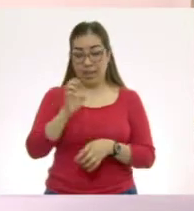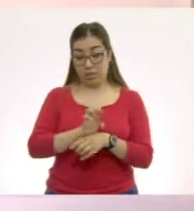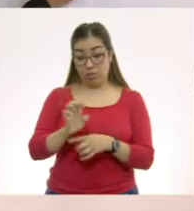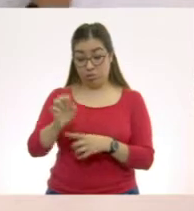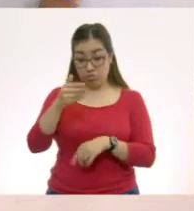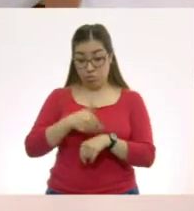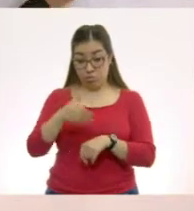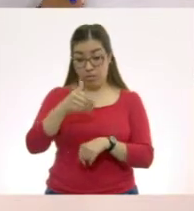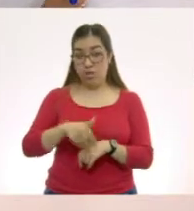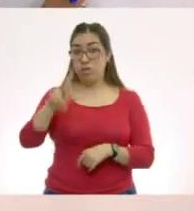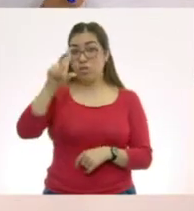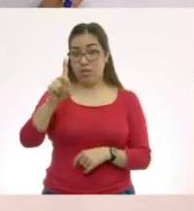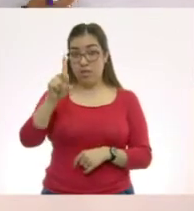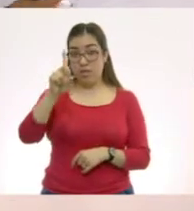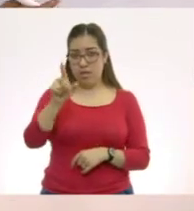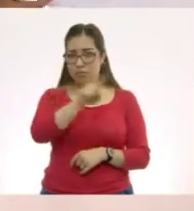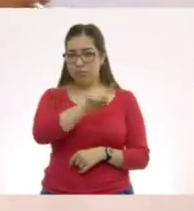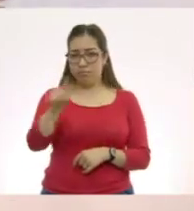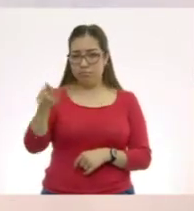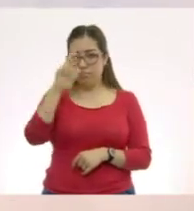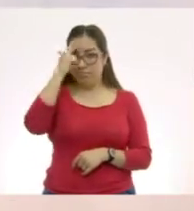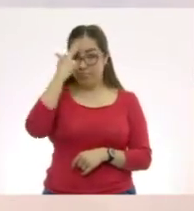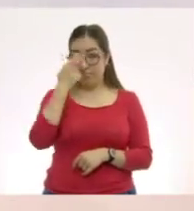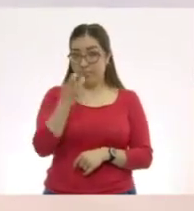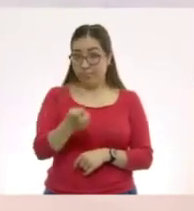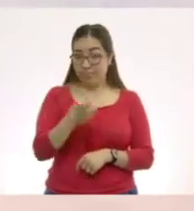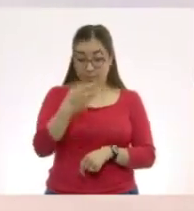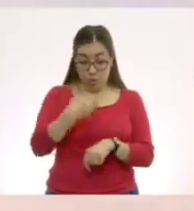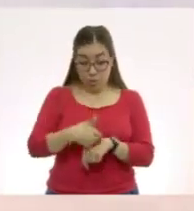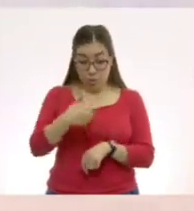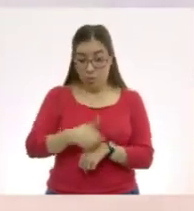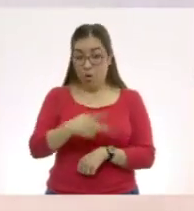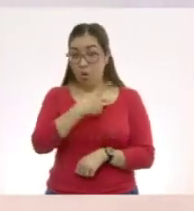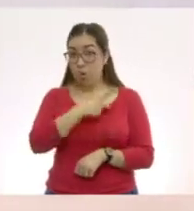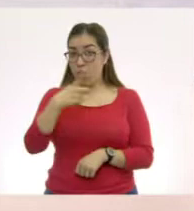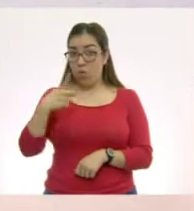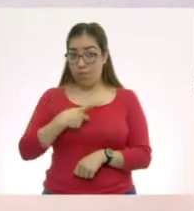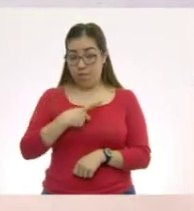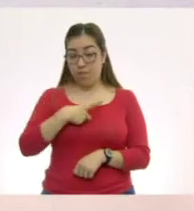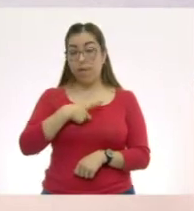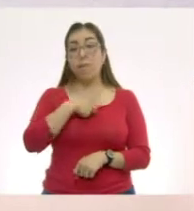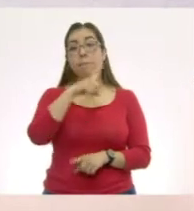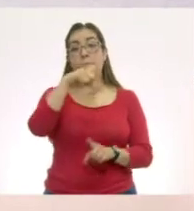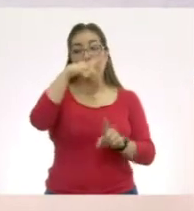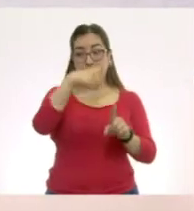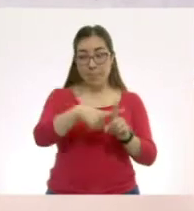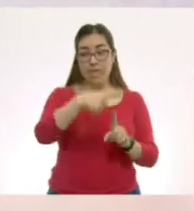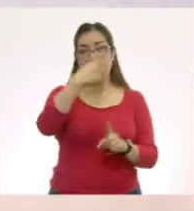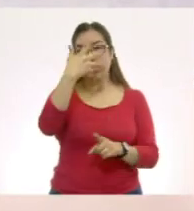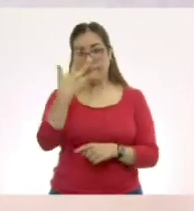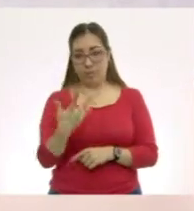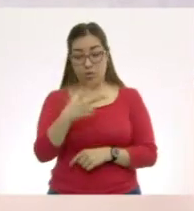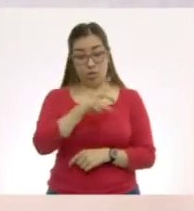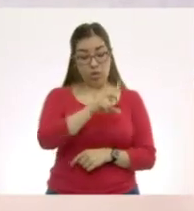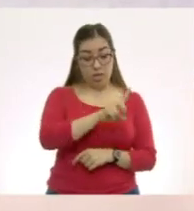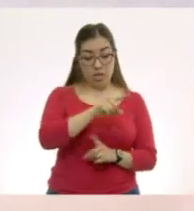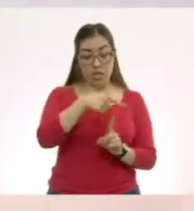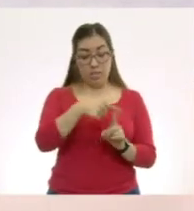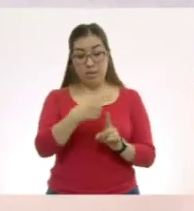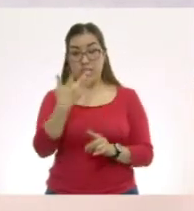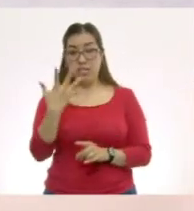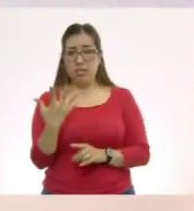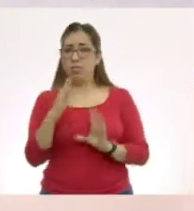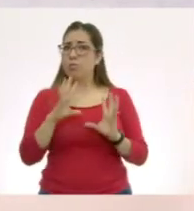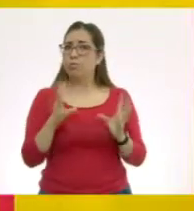30. Recordamos, niñas y niños, que este número lo voy a sumar otros 5. 30 más 5, ¿cuánto